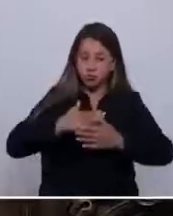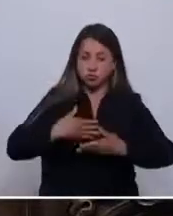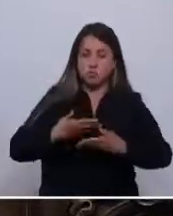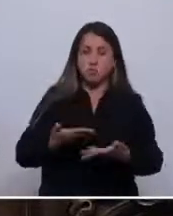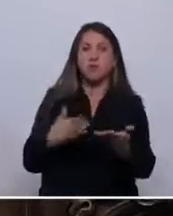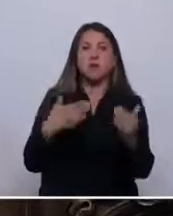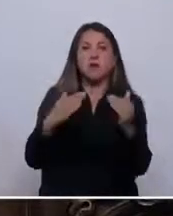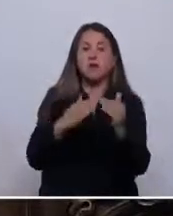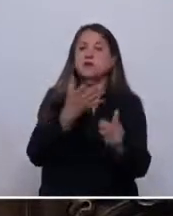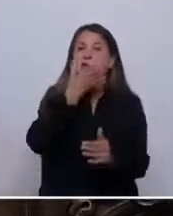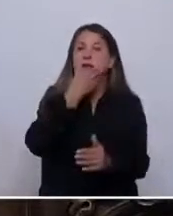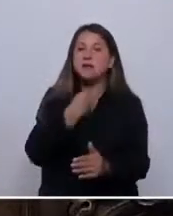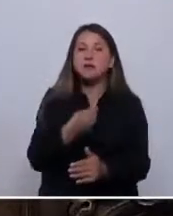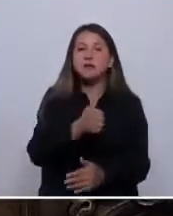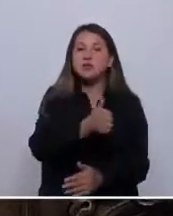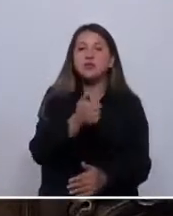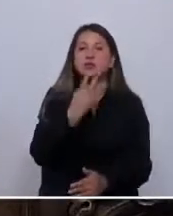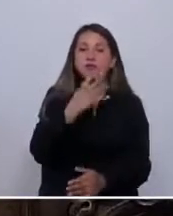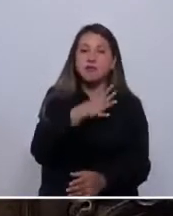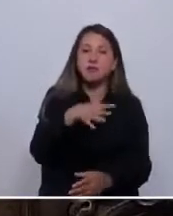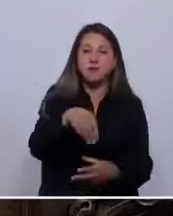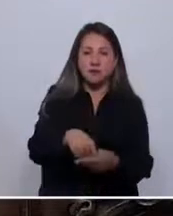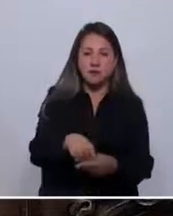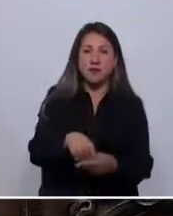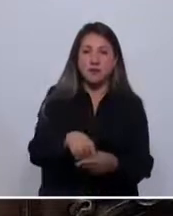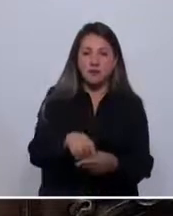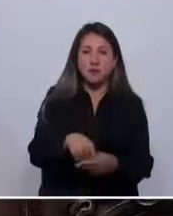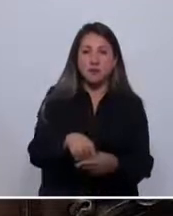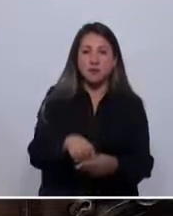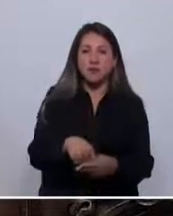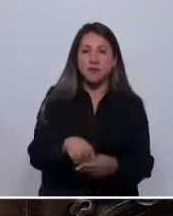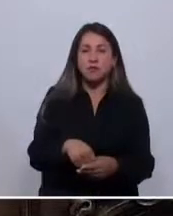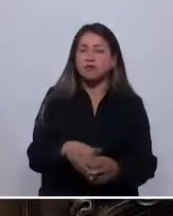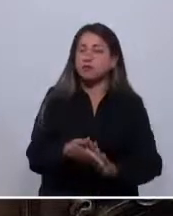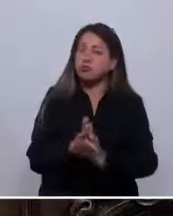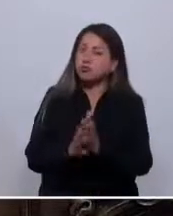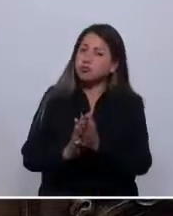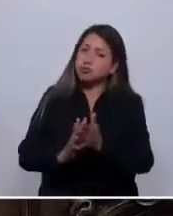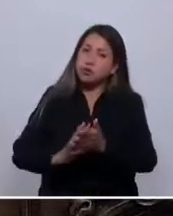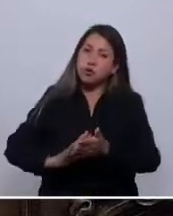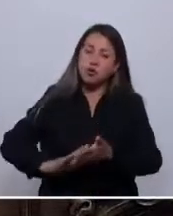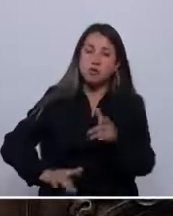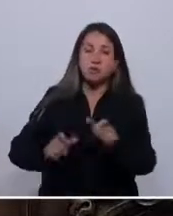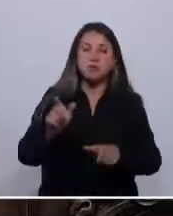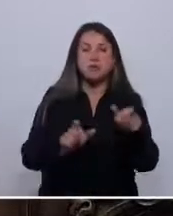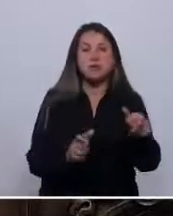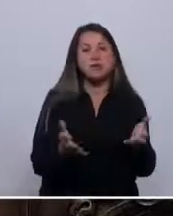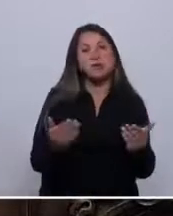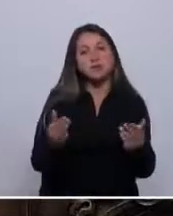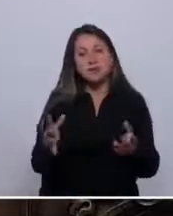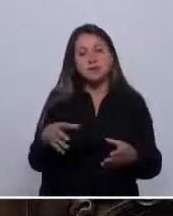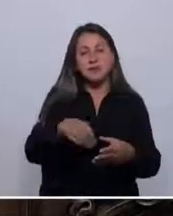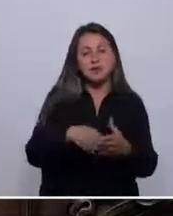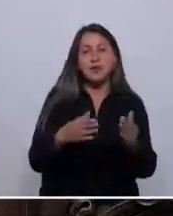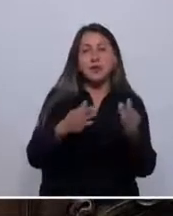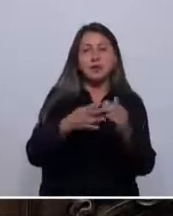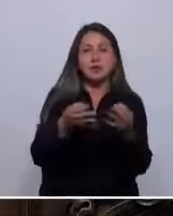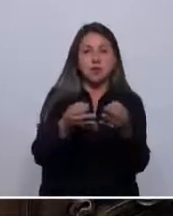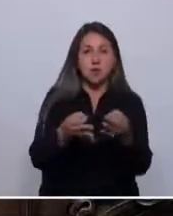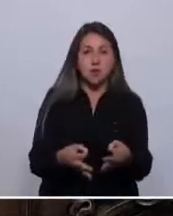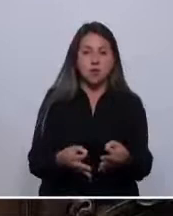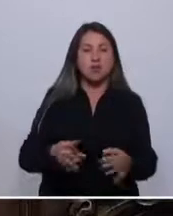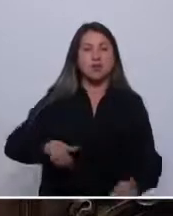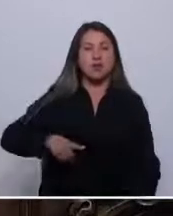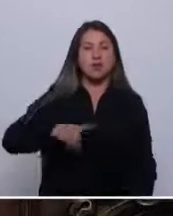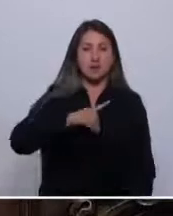linda, hermosa, donde todos podemos caber, donde todas las manos se necesitan. Una casa justa,